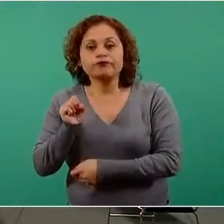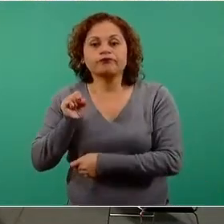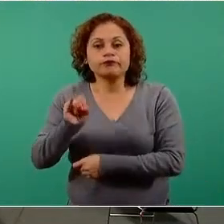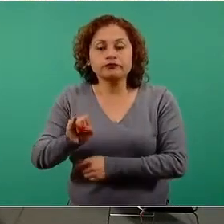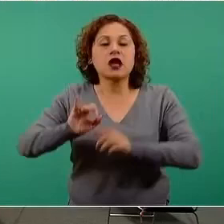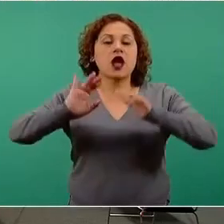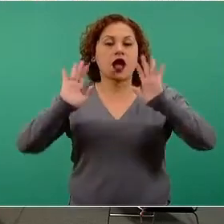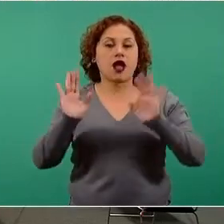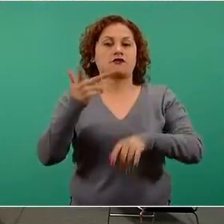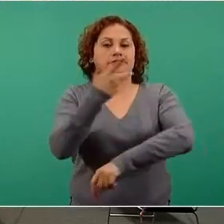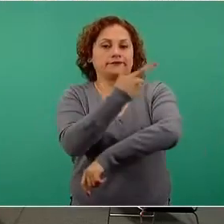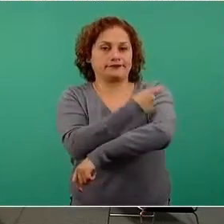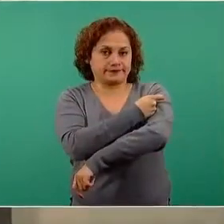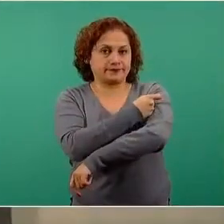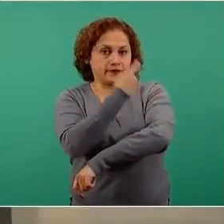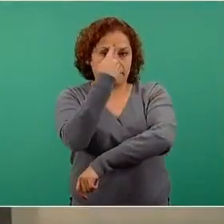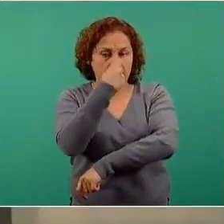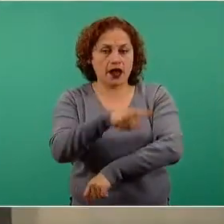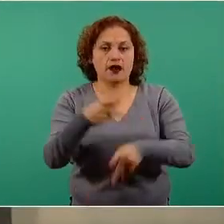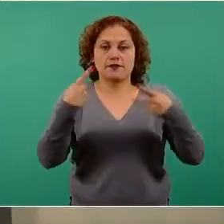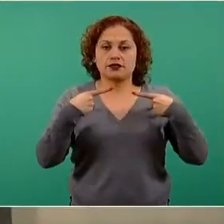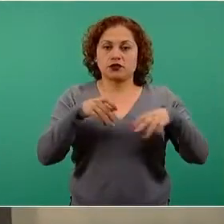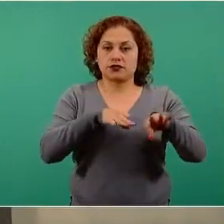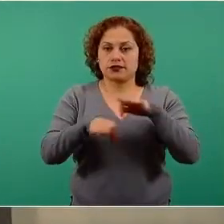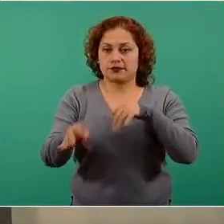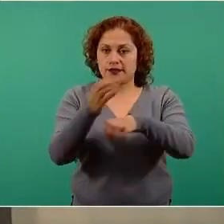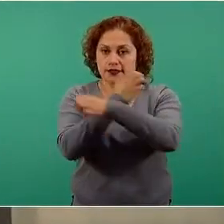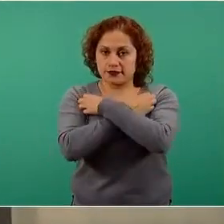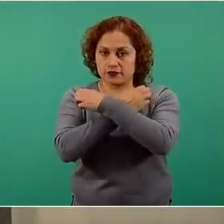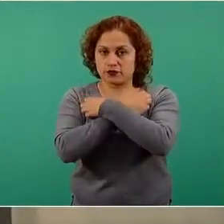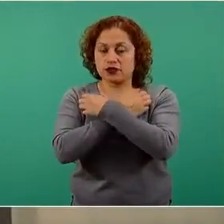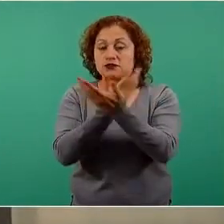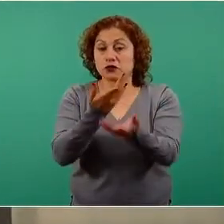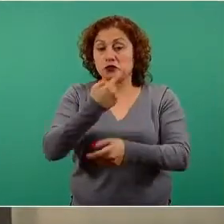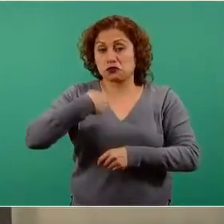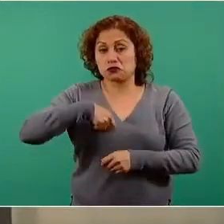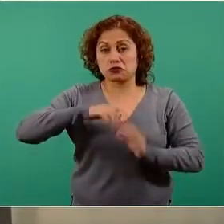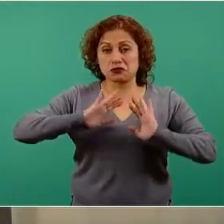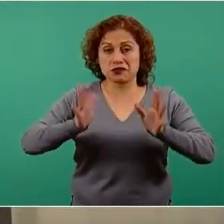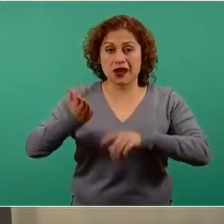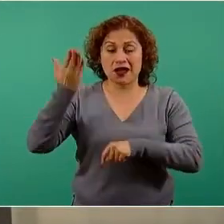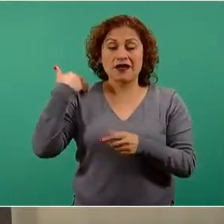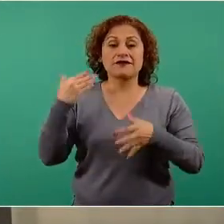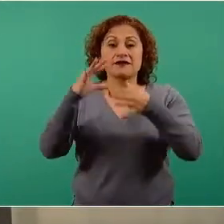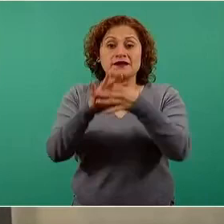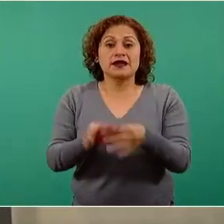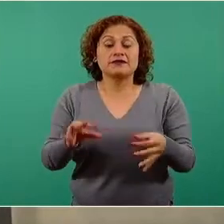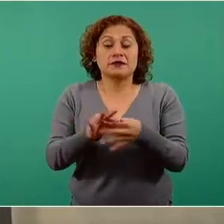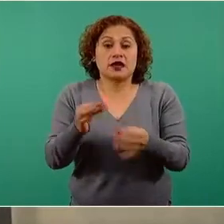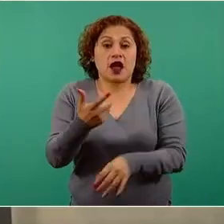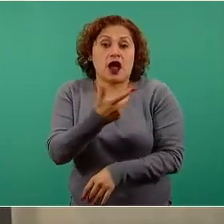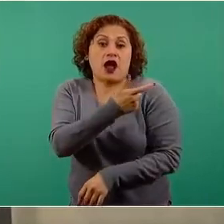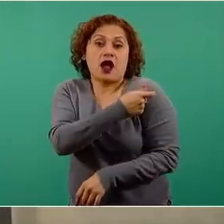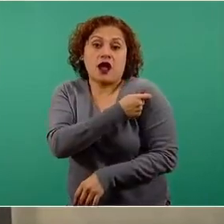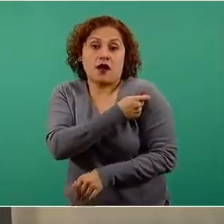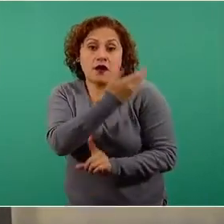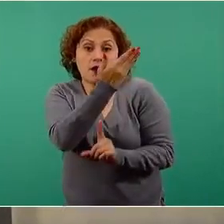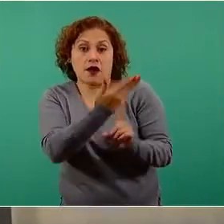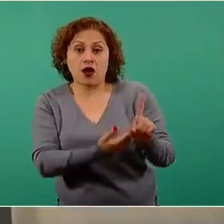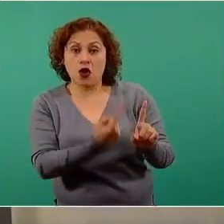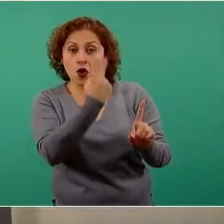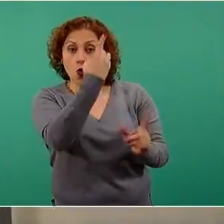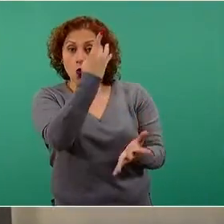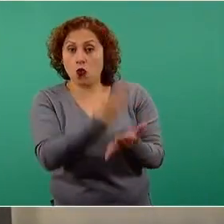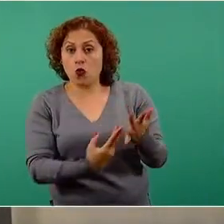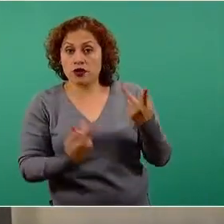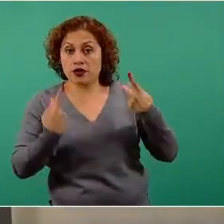dicho abiertamente, que la importancia de la vacunación no solamente estriba en la protección individual, que se proteja a